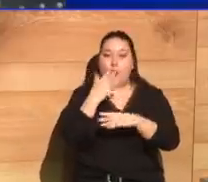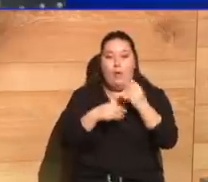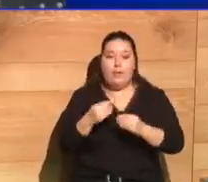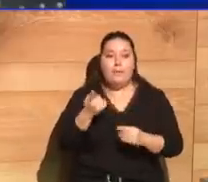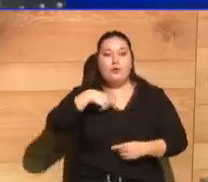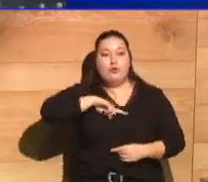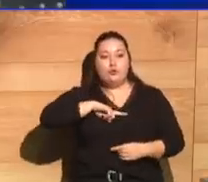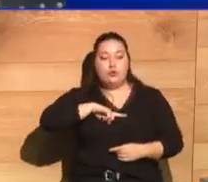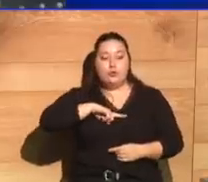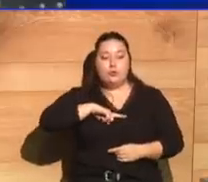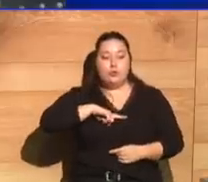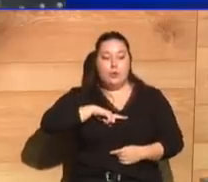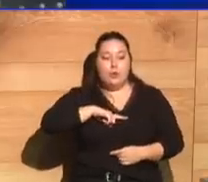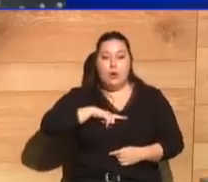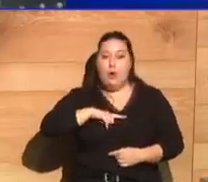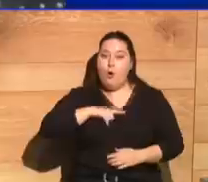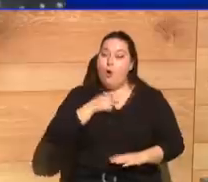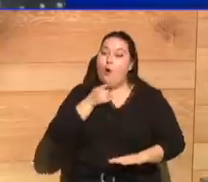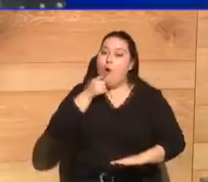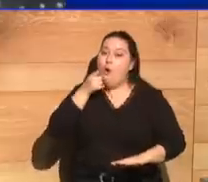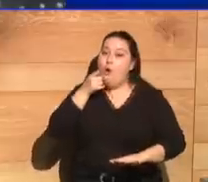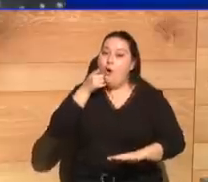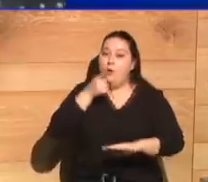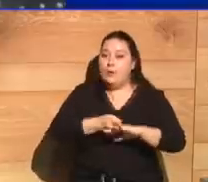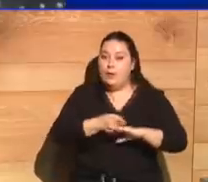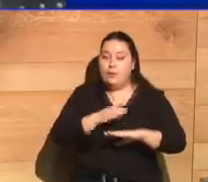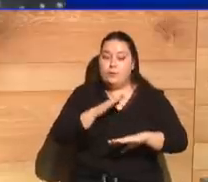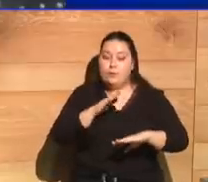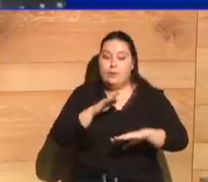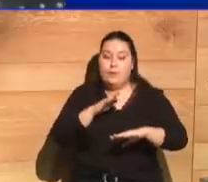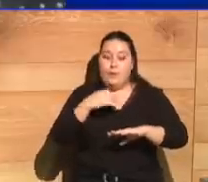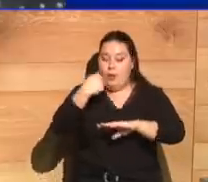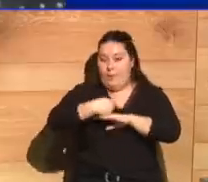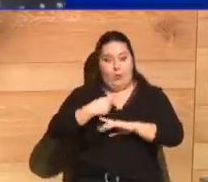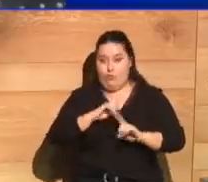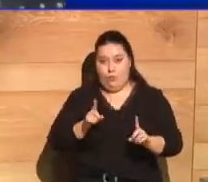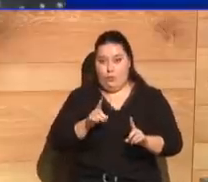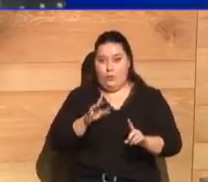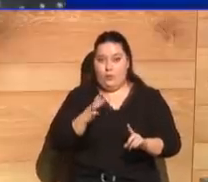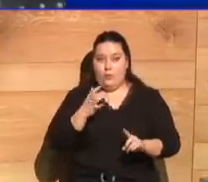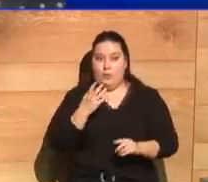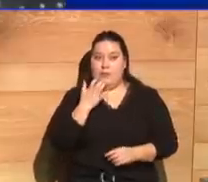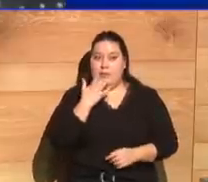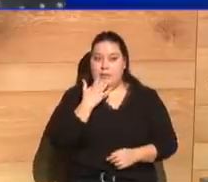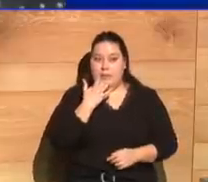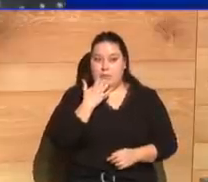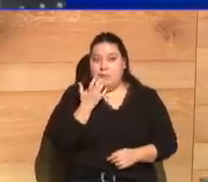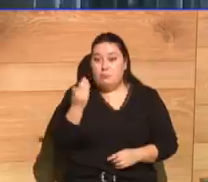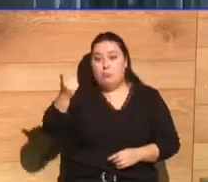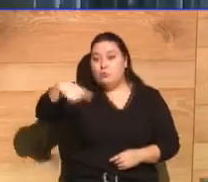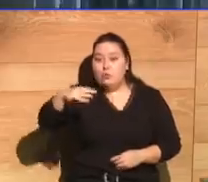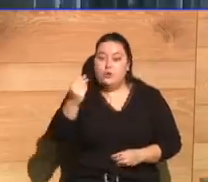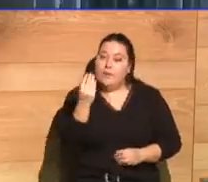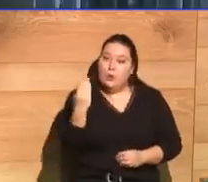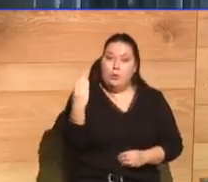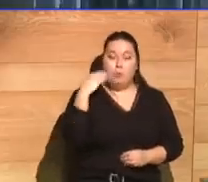no estamos en ningún caso obligados a poner ningún tipo de dinero, a no ser que vengáis con toda la pasta necesaria para la producción